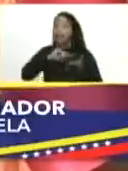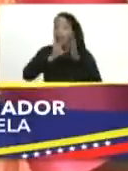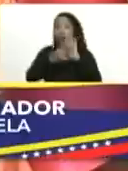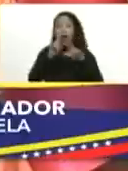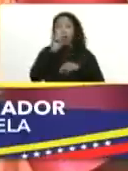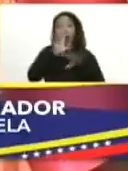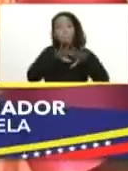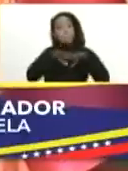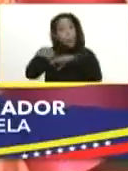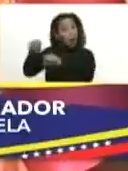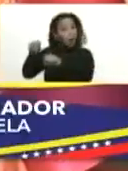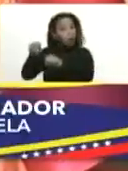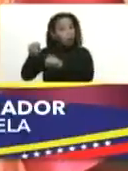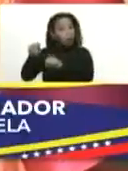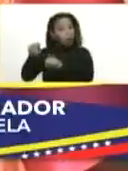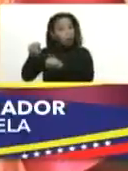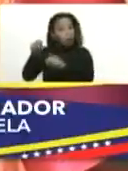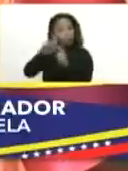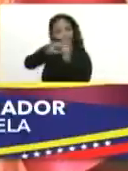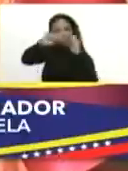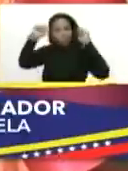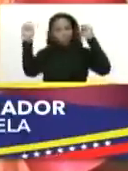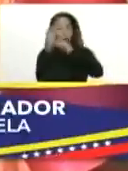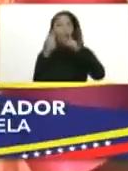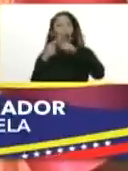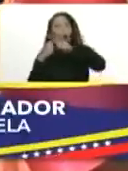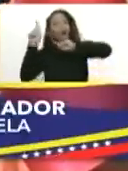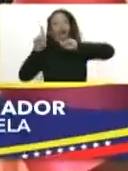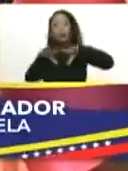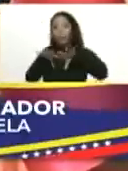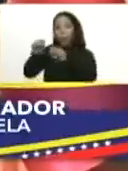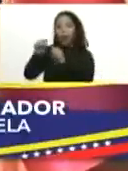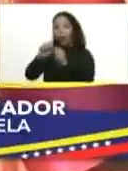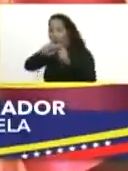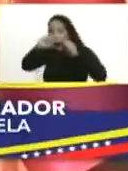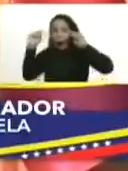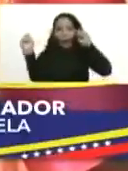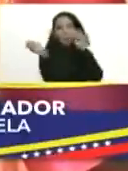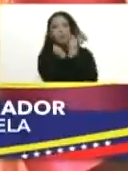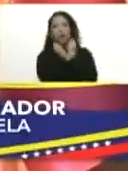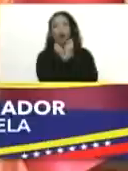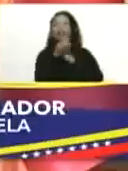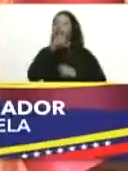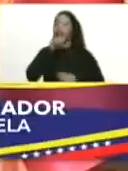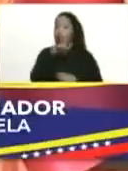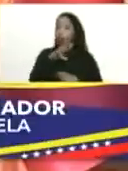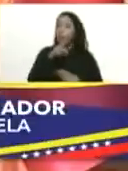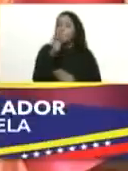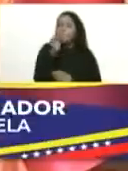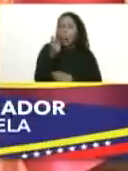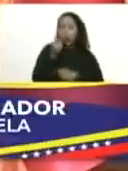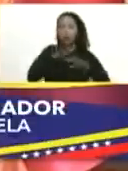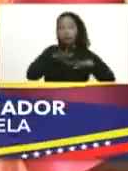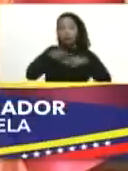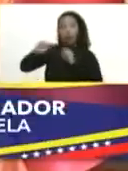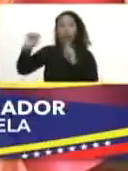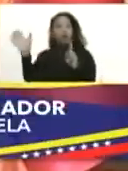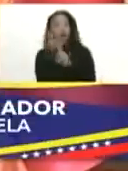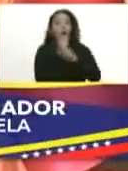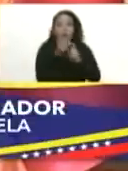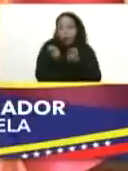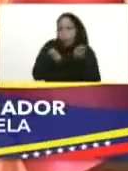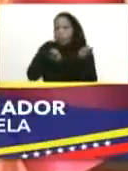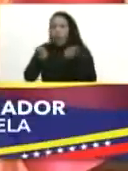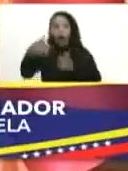sustituyendo a otro imperio. en la historia de la conquista, de la